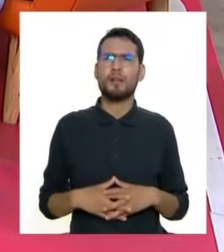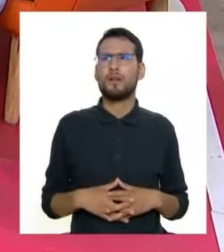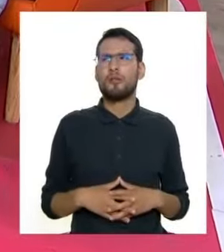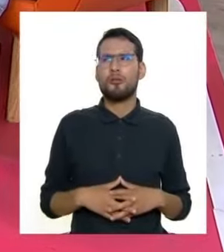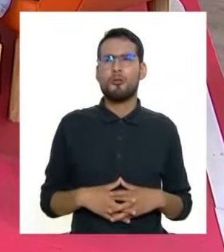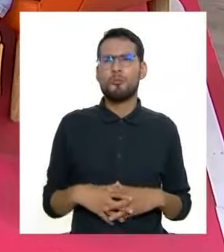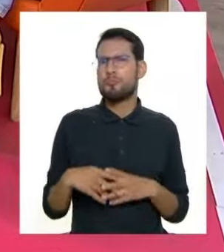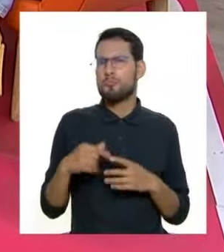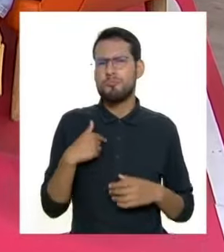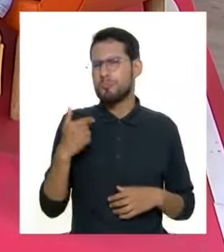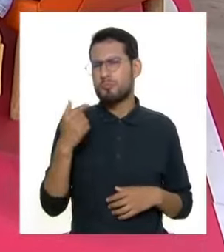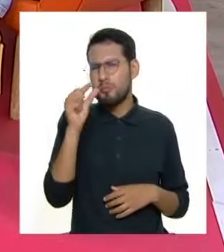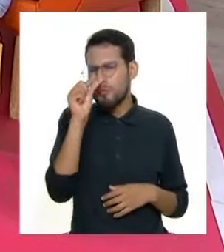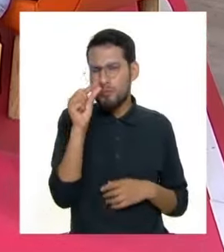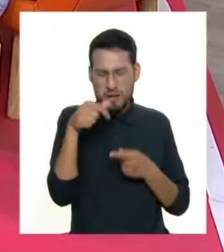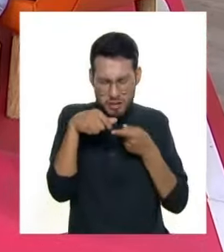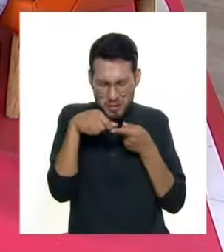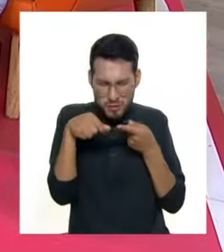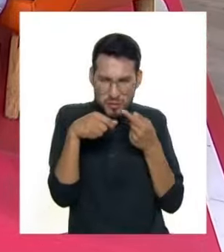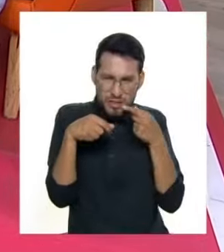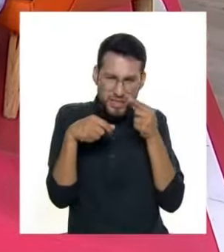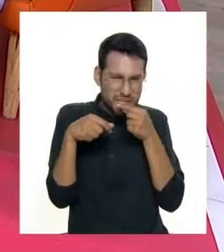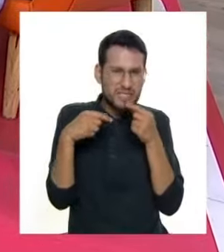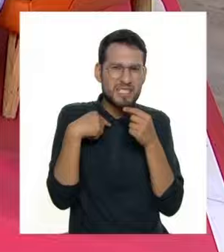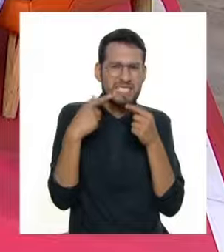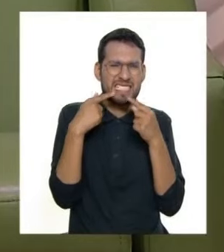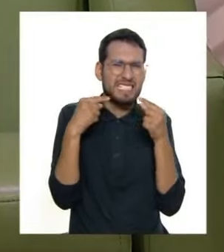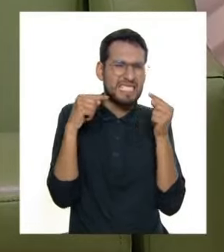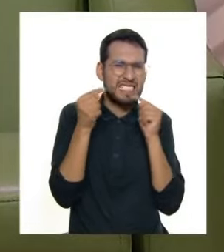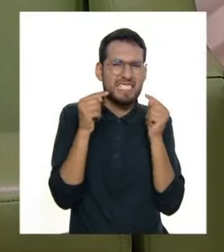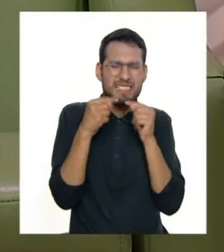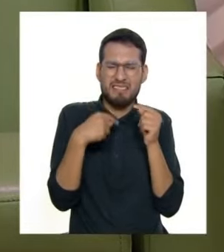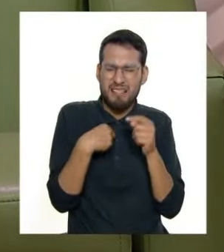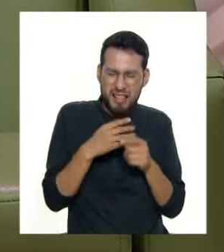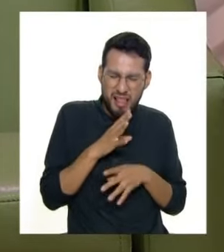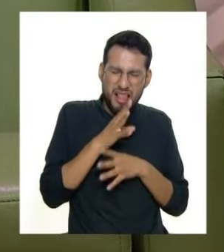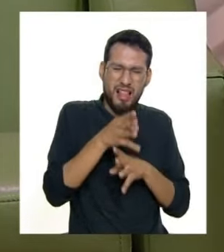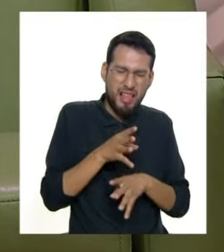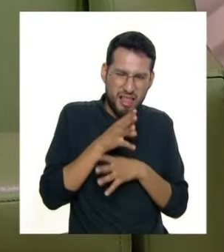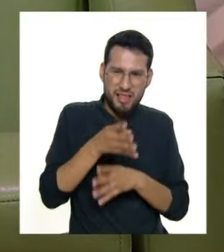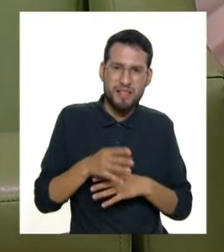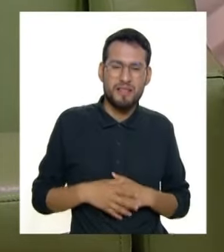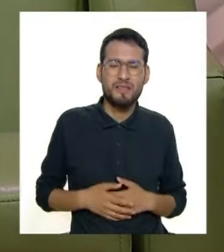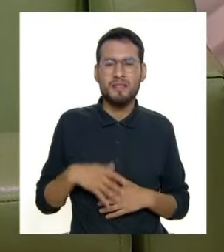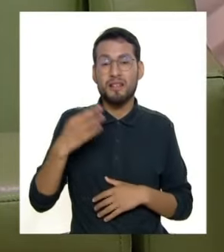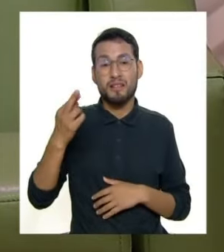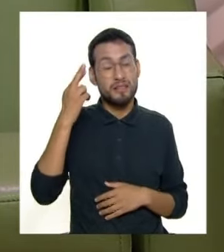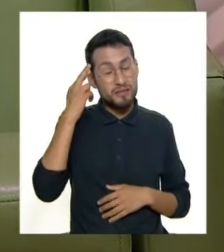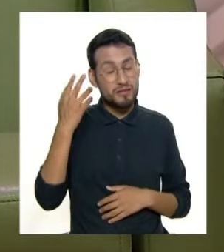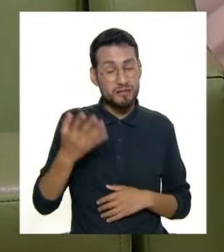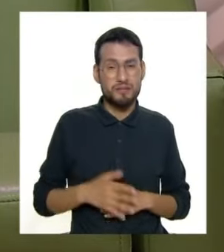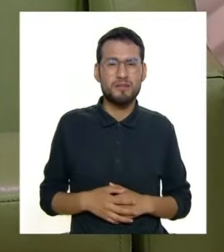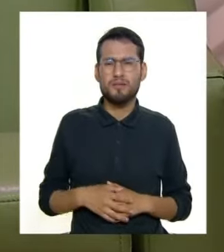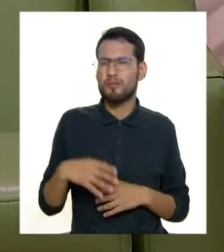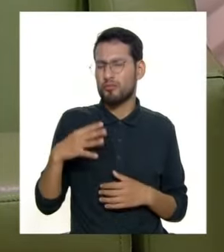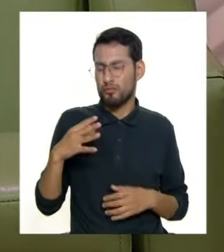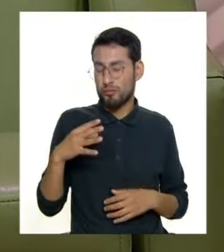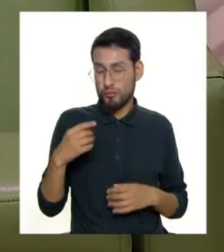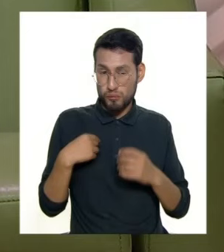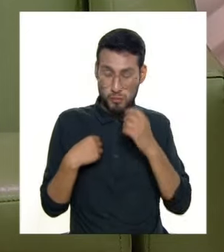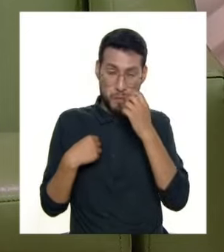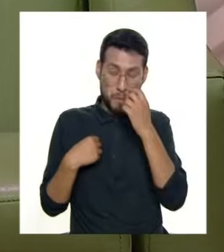así utilice poquísima crema dental, me ocasiona, me induce al vómito. Y bueno, debido a eso, incluso cuando